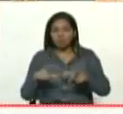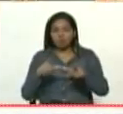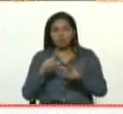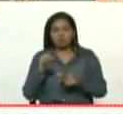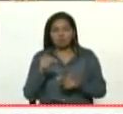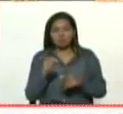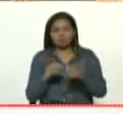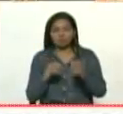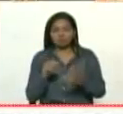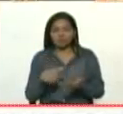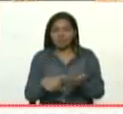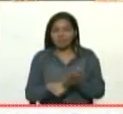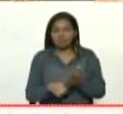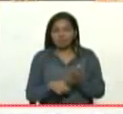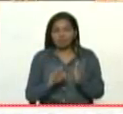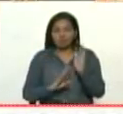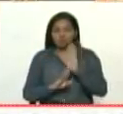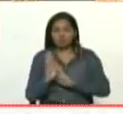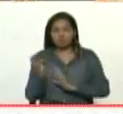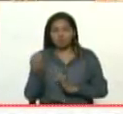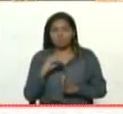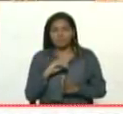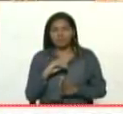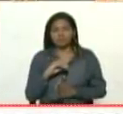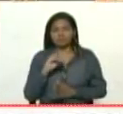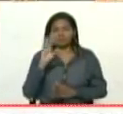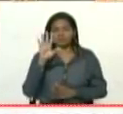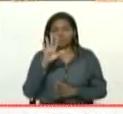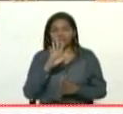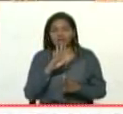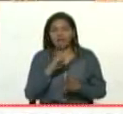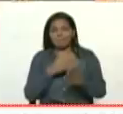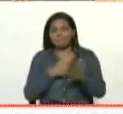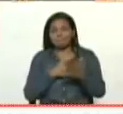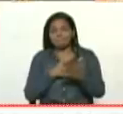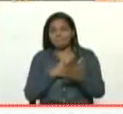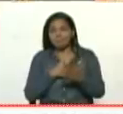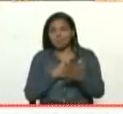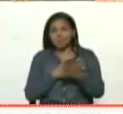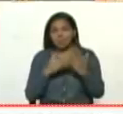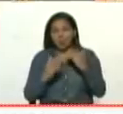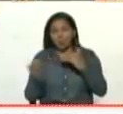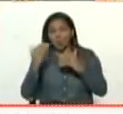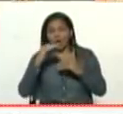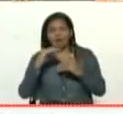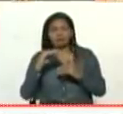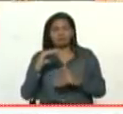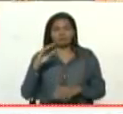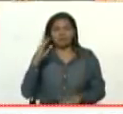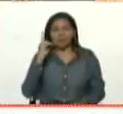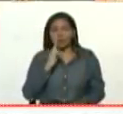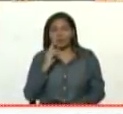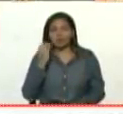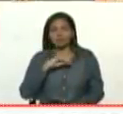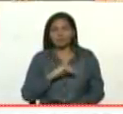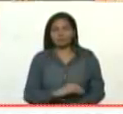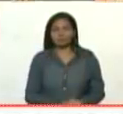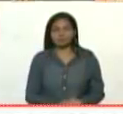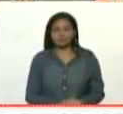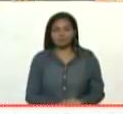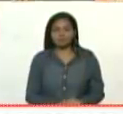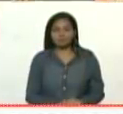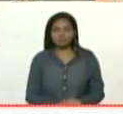de captaciones con un incremento de más de 5 billones de bolívares. Igual que